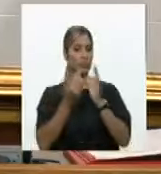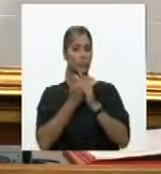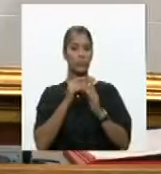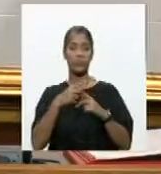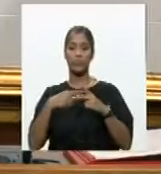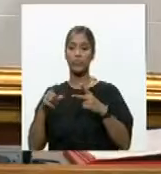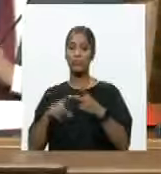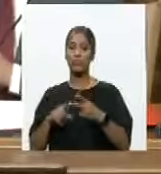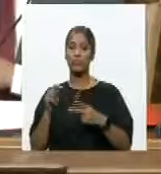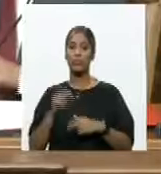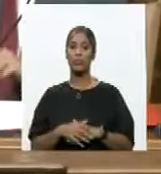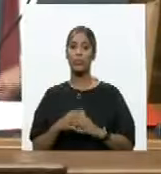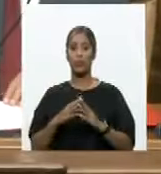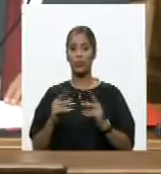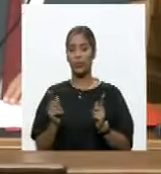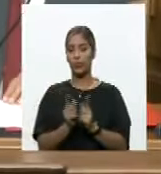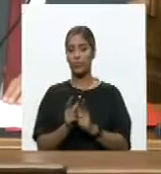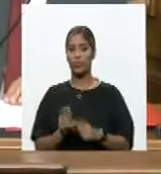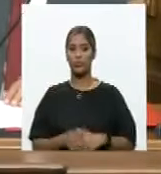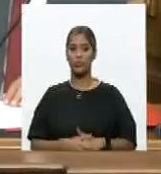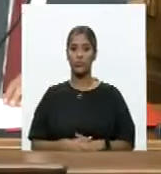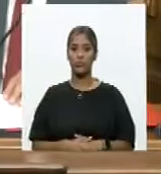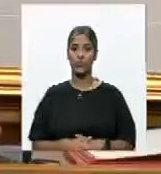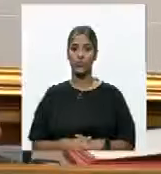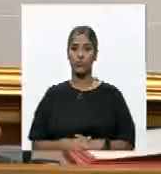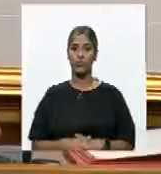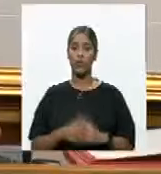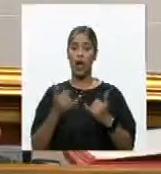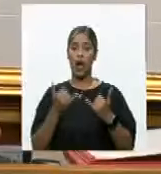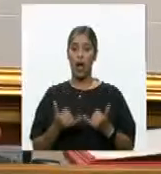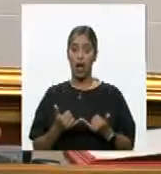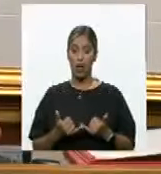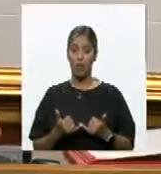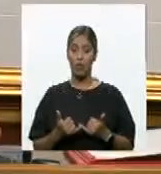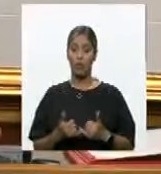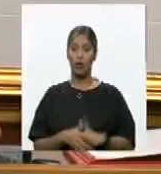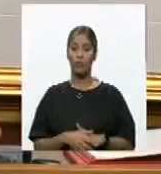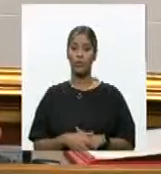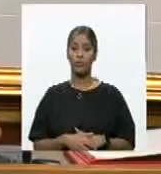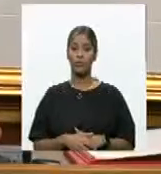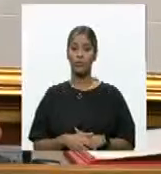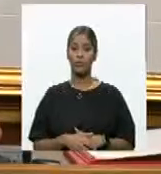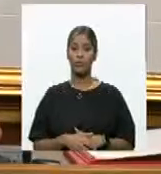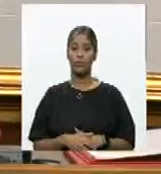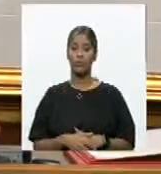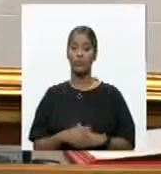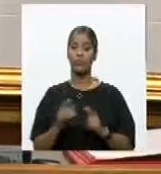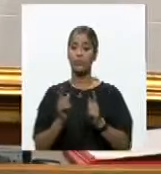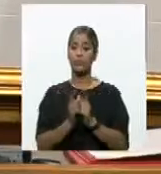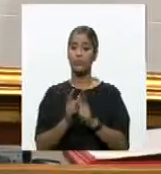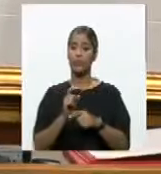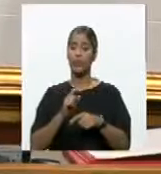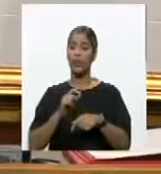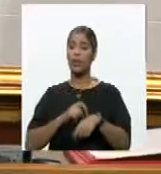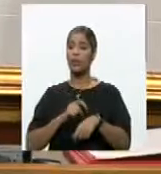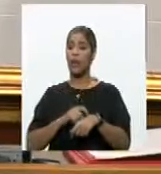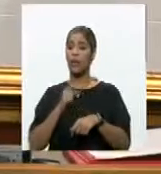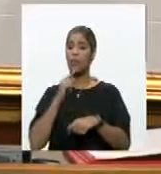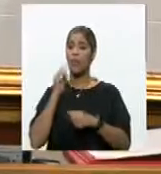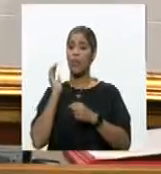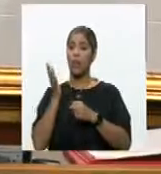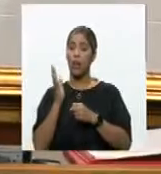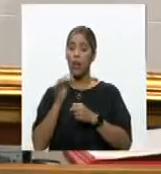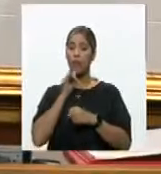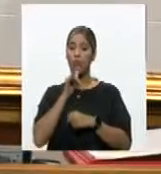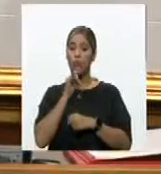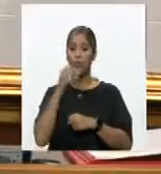siguiente. Esto es la cuenta, ciudadano presidente. Bien, vamos a abrir un espacio para puntos de información, derecho de